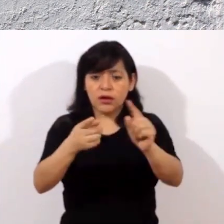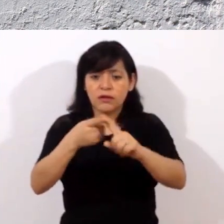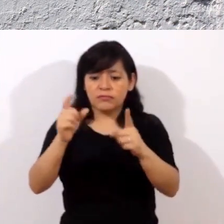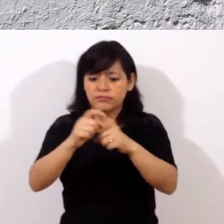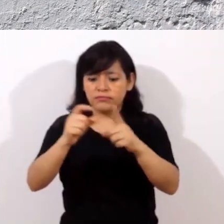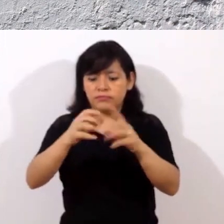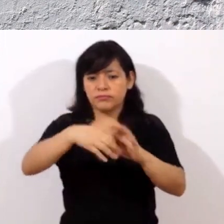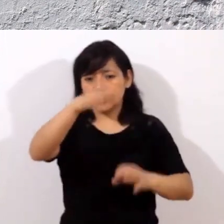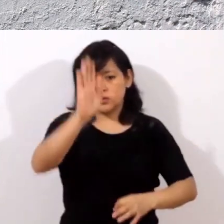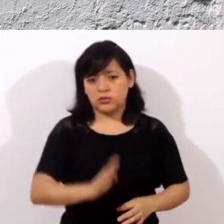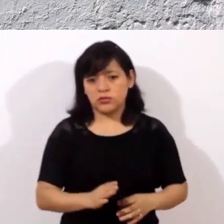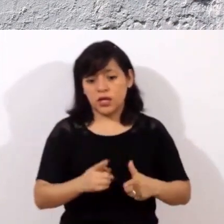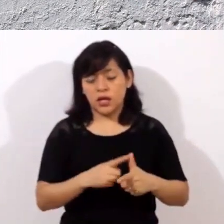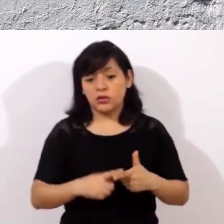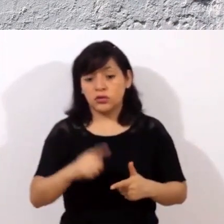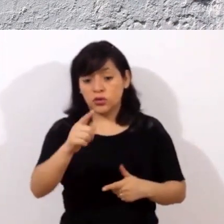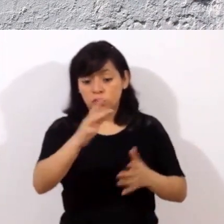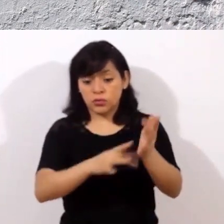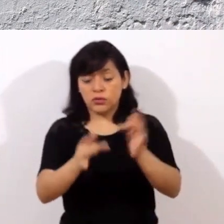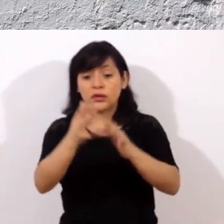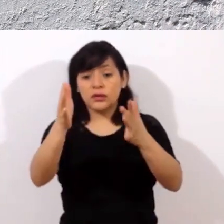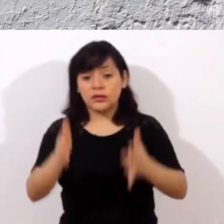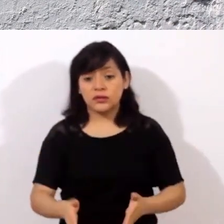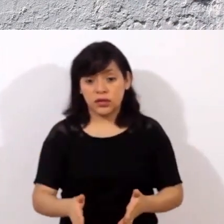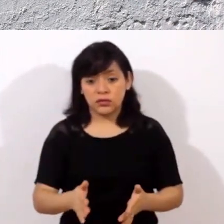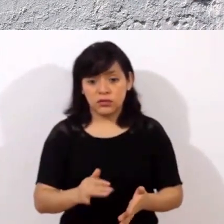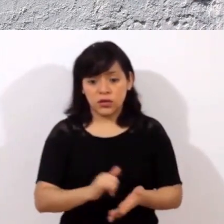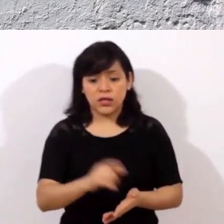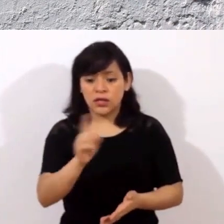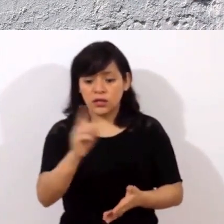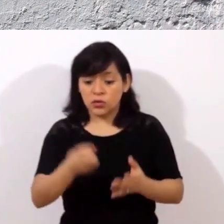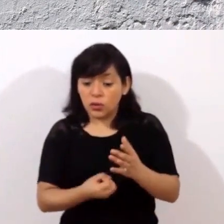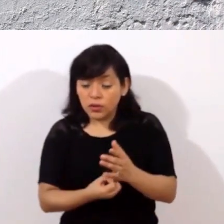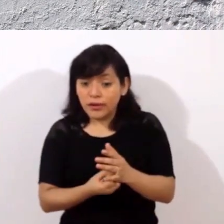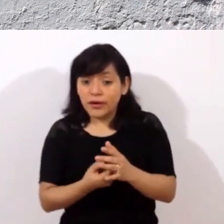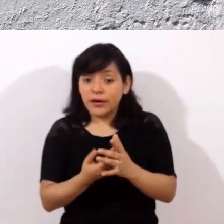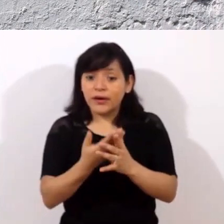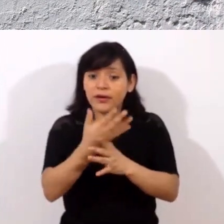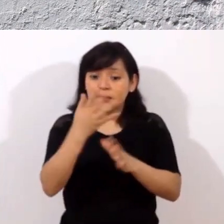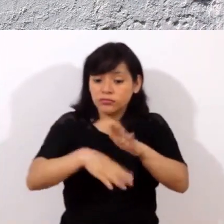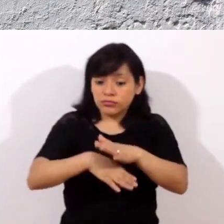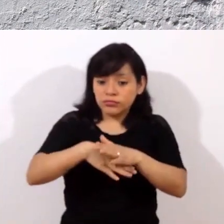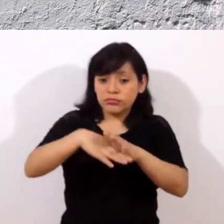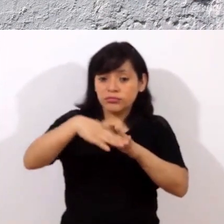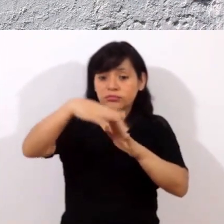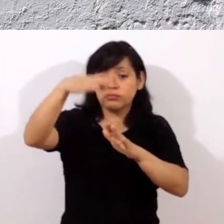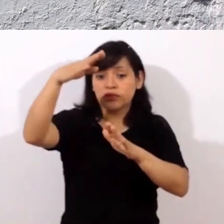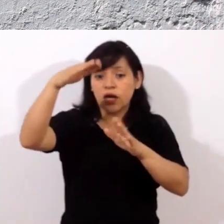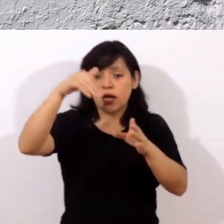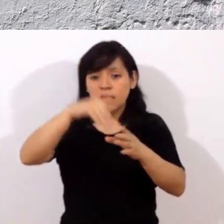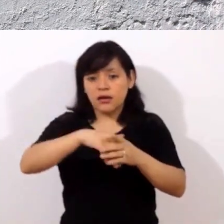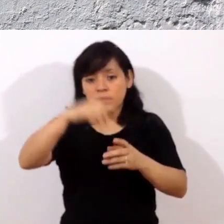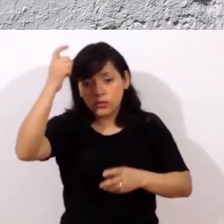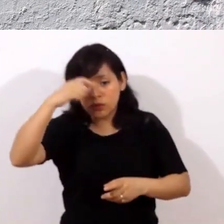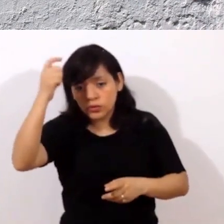en el conocimiento de Dios, y no hablo de un conocimiento teórico, de un poco de teoremas teológicos o simplemente filosofías